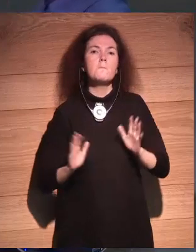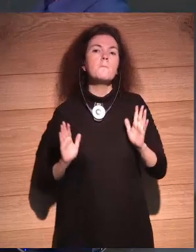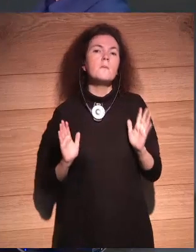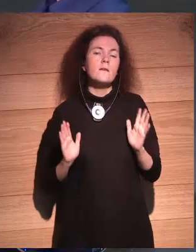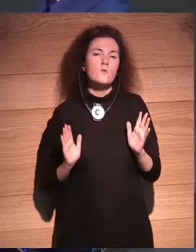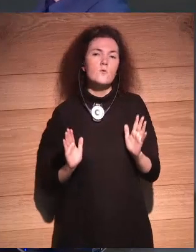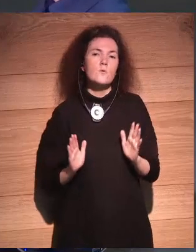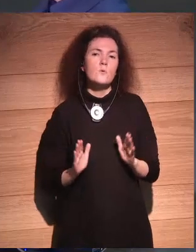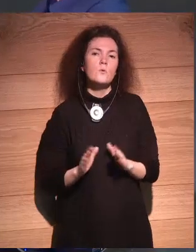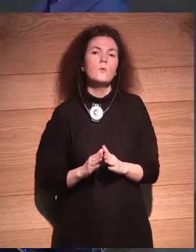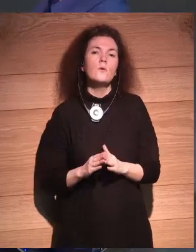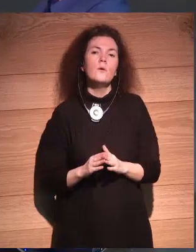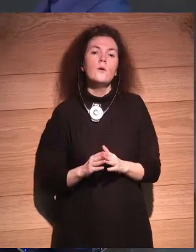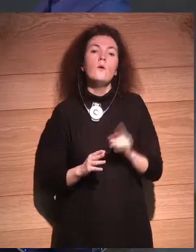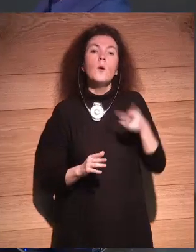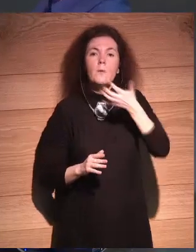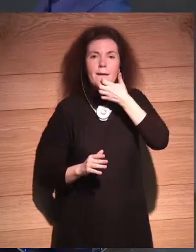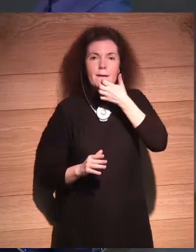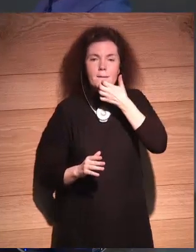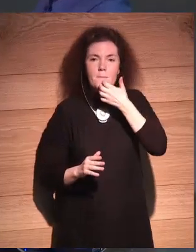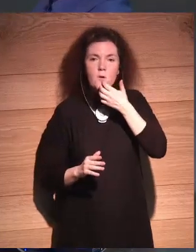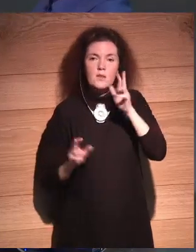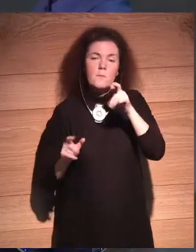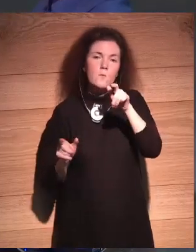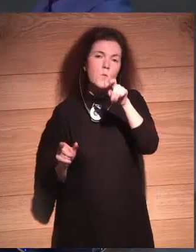pero luego, por ejemplo, con humanos